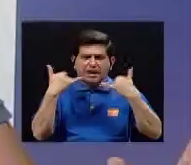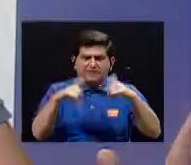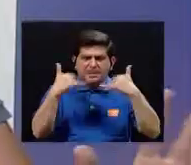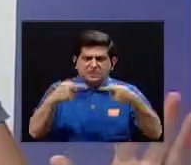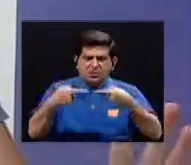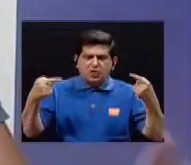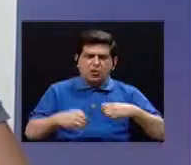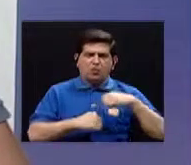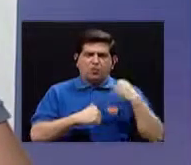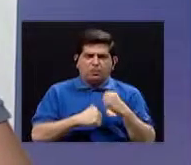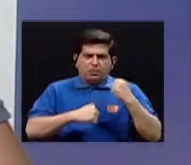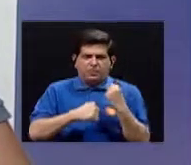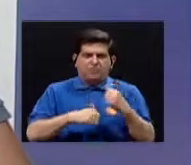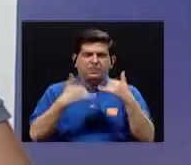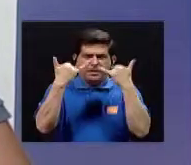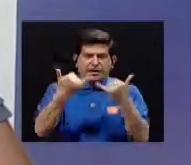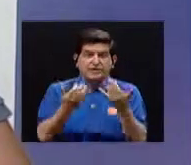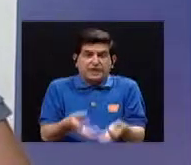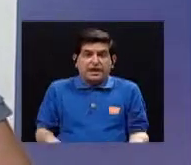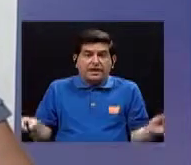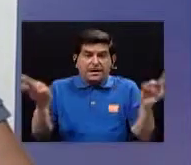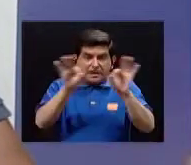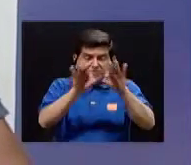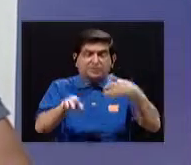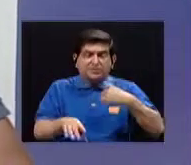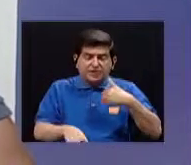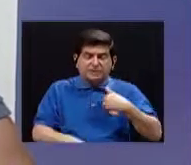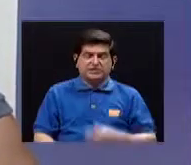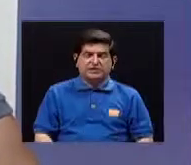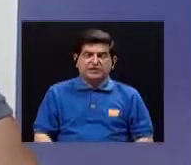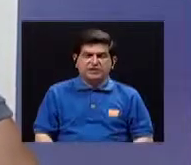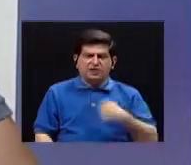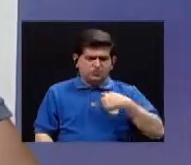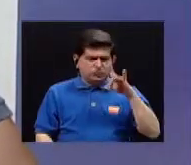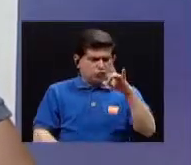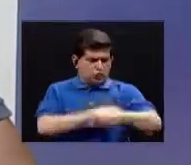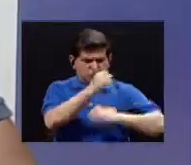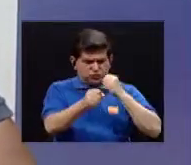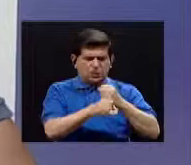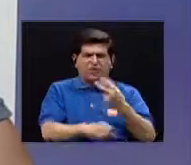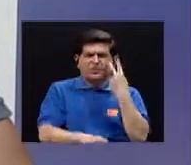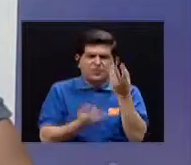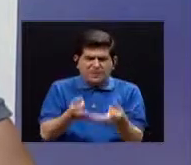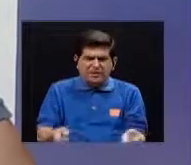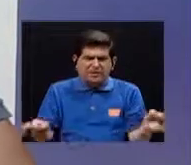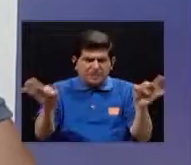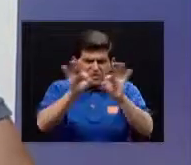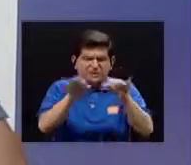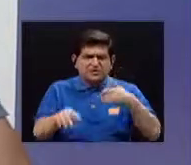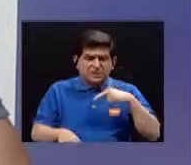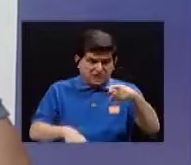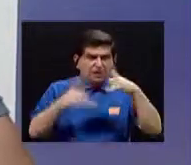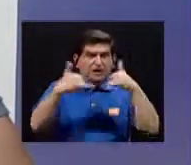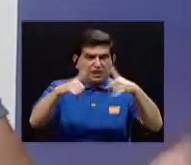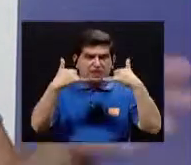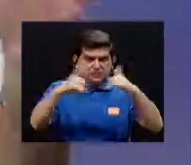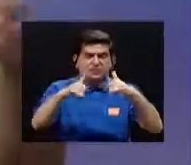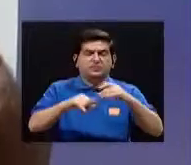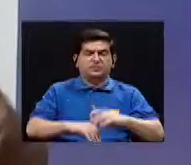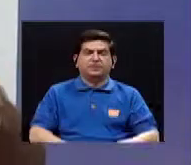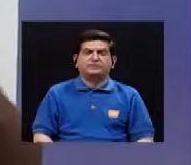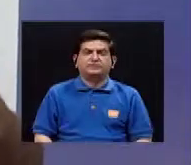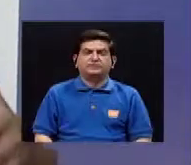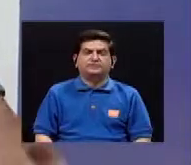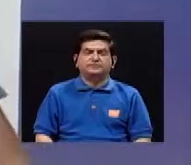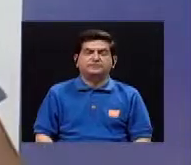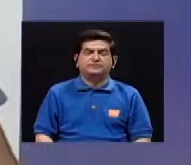empieza el partido contra escocia y ve uno ya como la importancia que tiene la ve a través yo tenía ocho años entonces yo veía como la importancia que tenía ya este